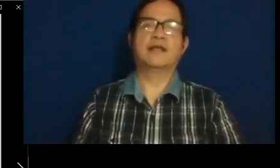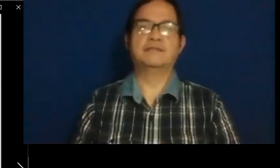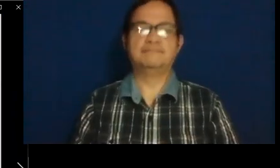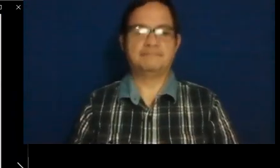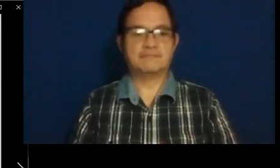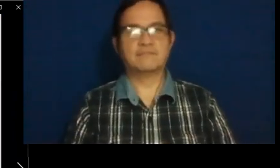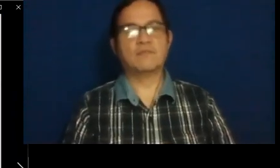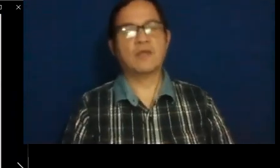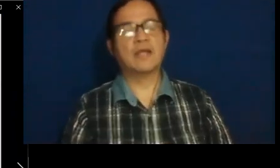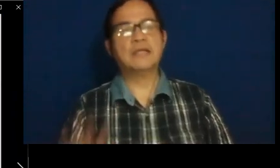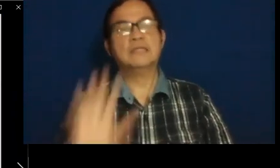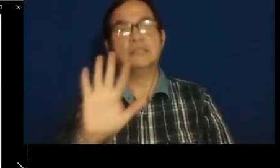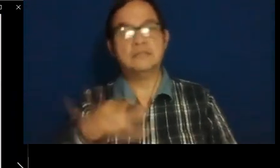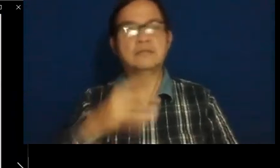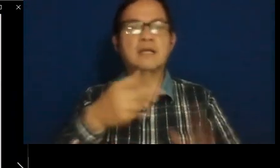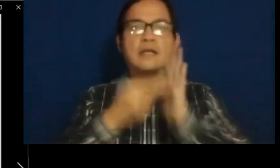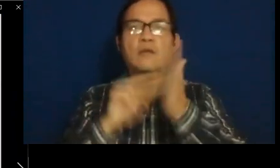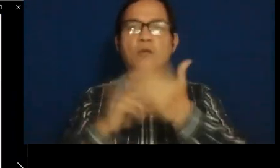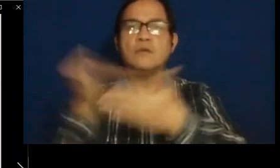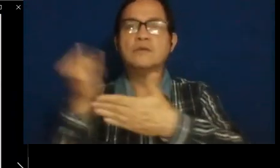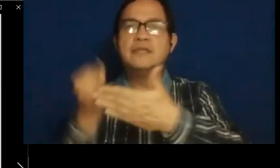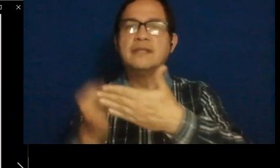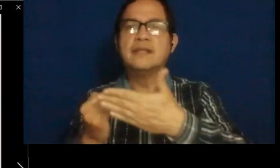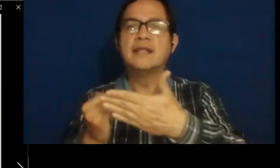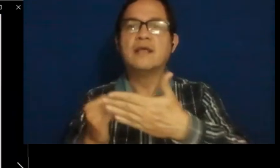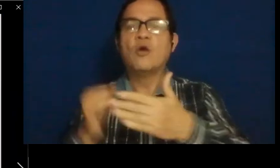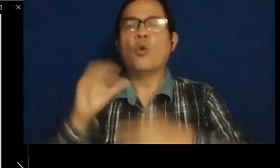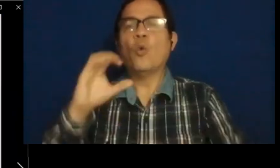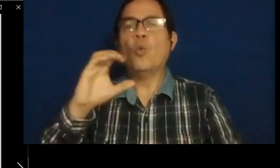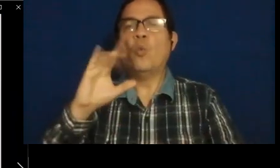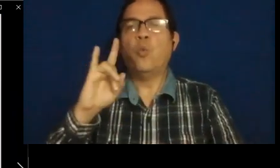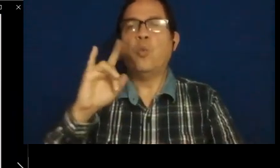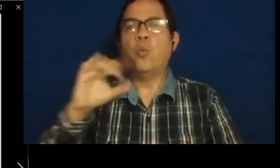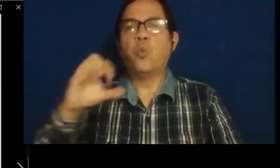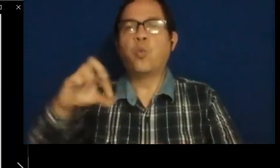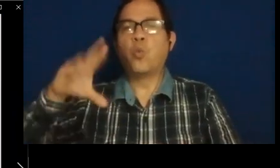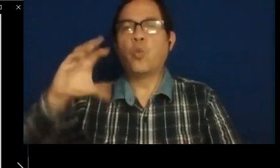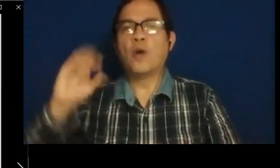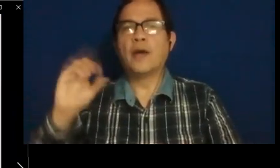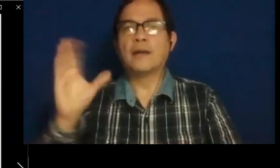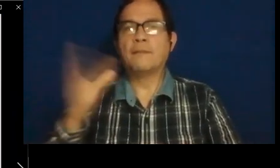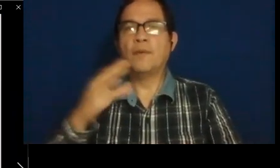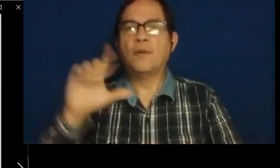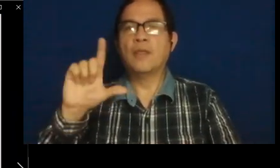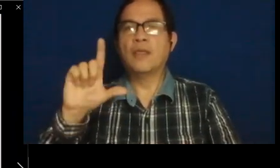Bueno, esto, muchachos, es un diagrama de cuerpo libre. ¿Cómo va a funcionar? Entonces, esto se parece mucho a lo que estamos desarrollando. Tenemos una